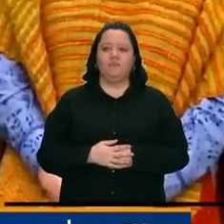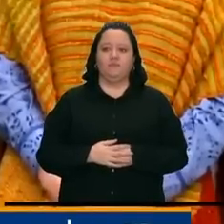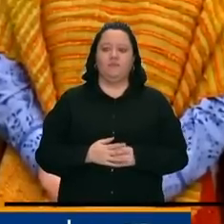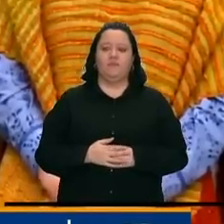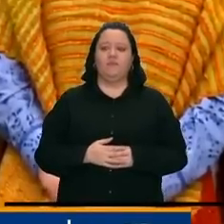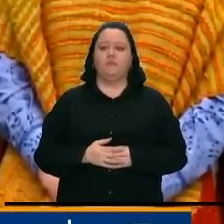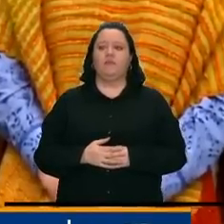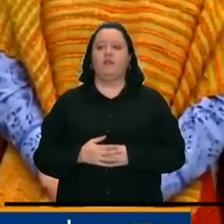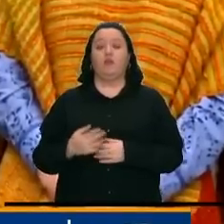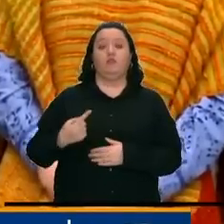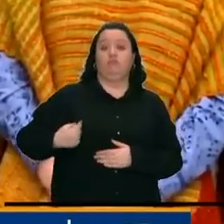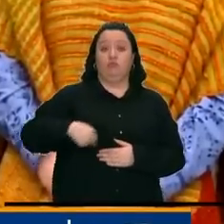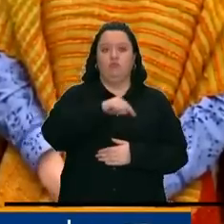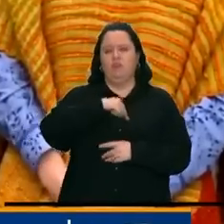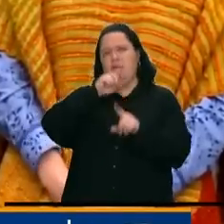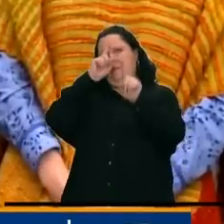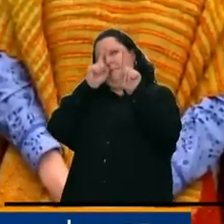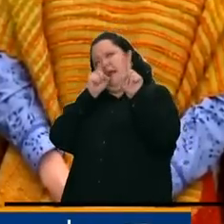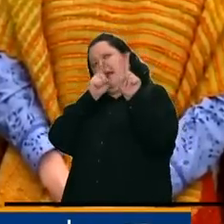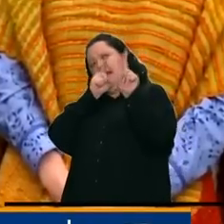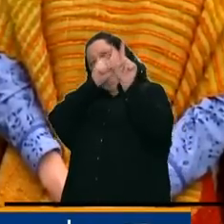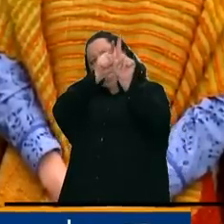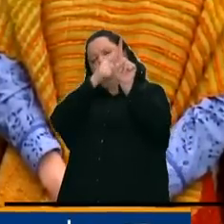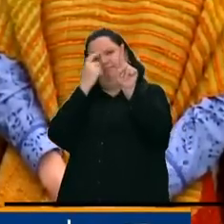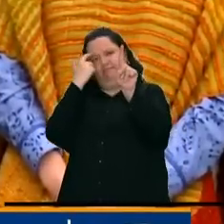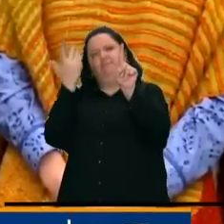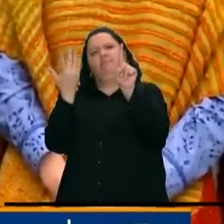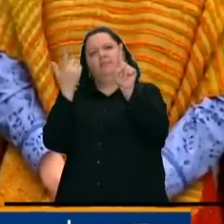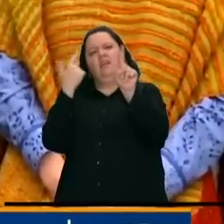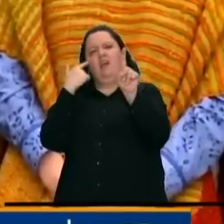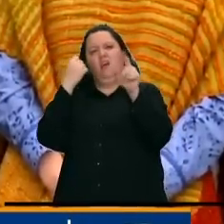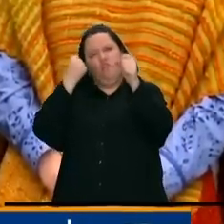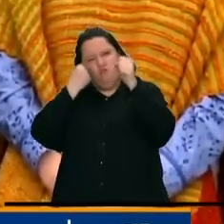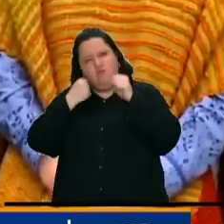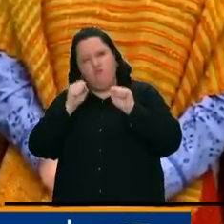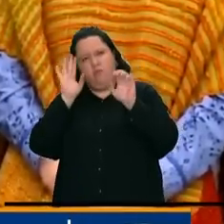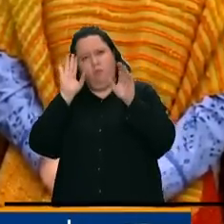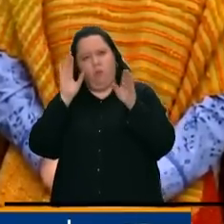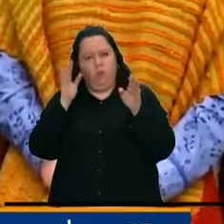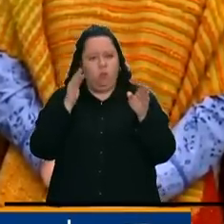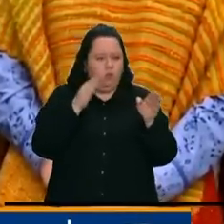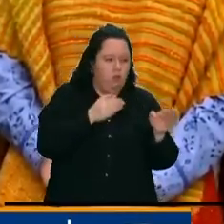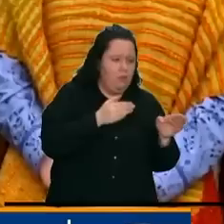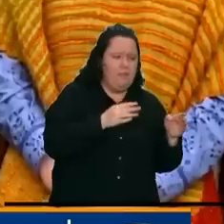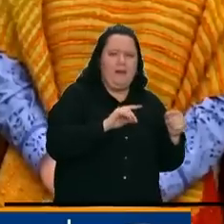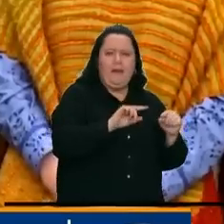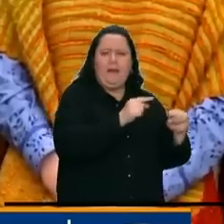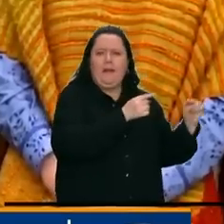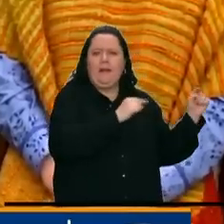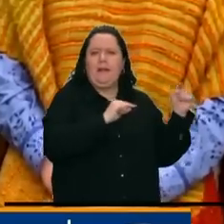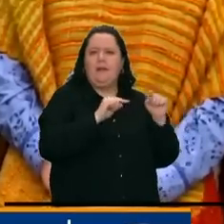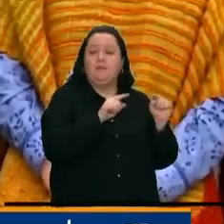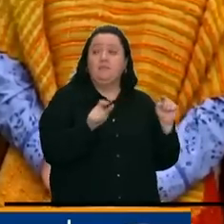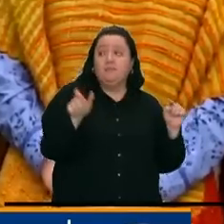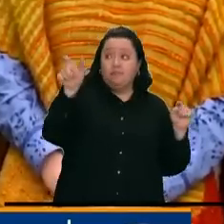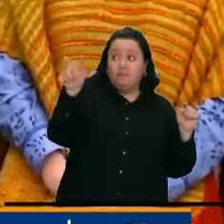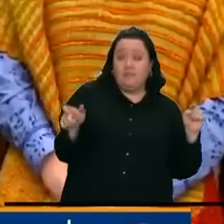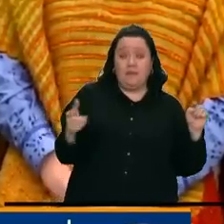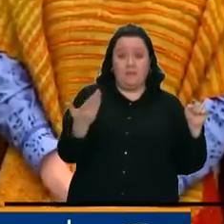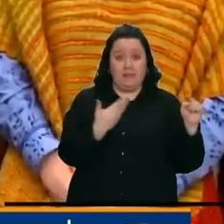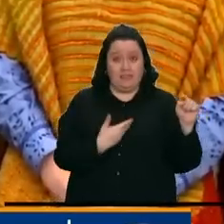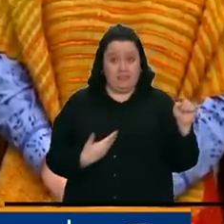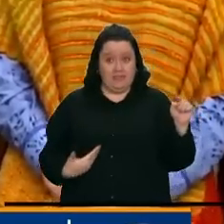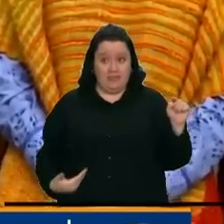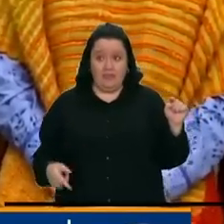Nuestras metas son tan altas que no podemos distraer nuestros esfuerzos en un debate que la vida del presidente